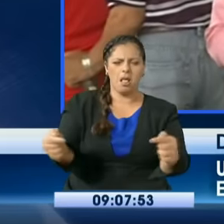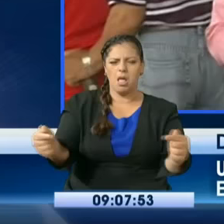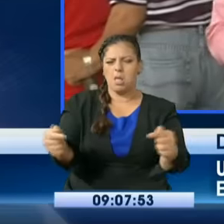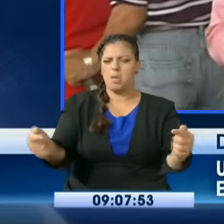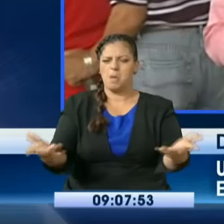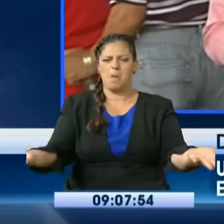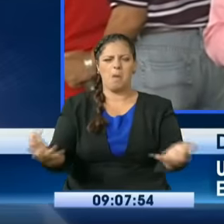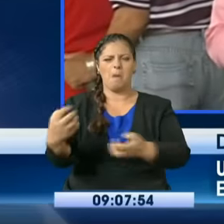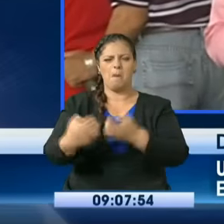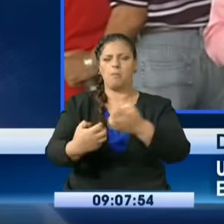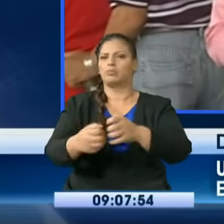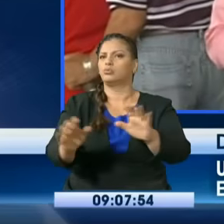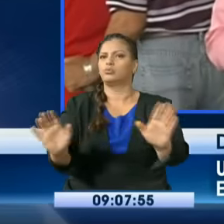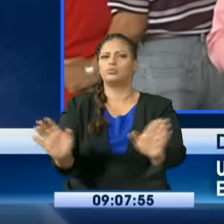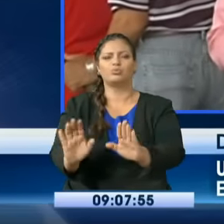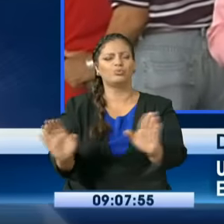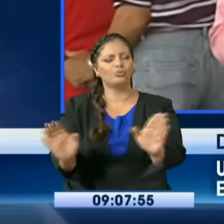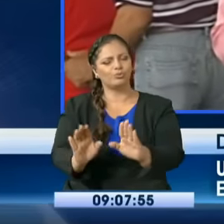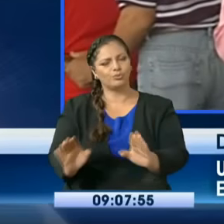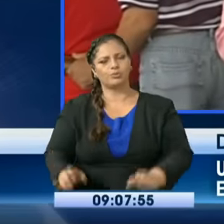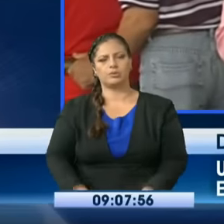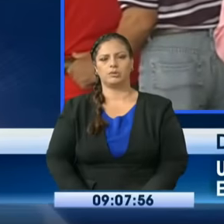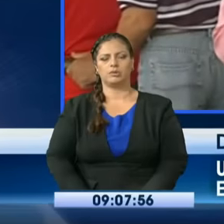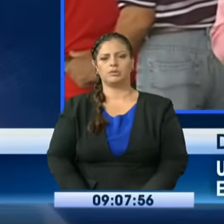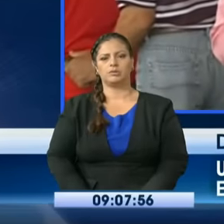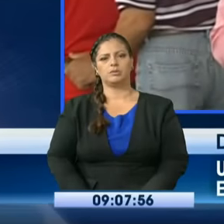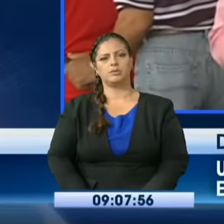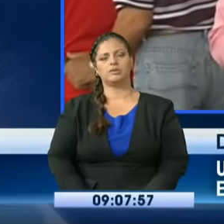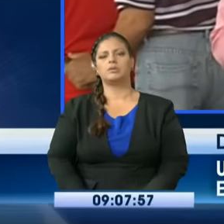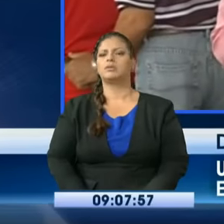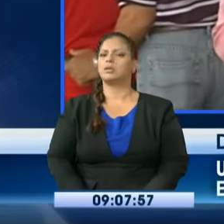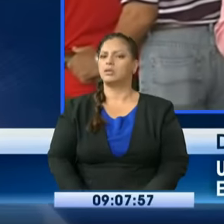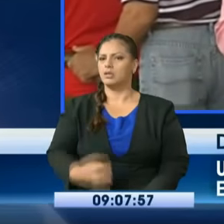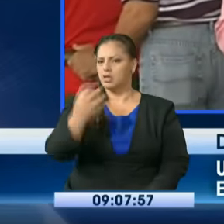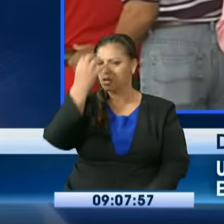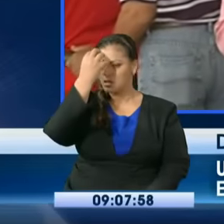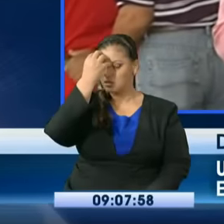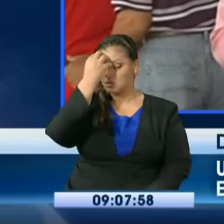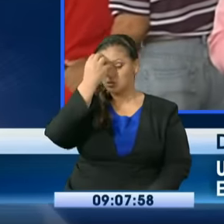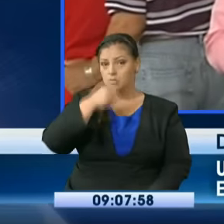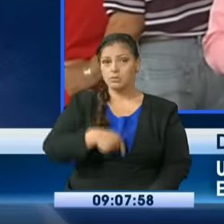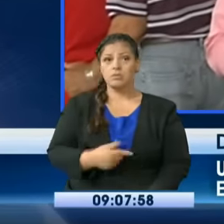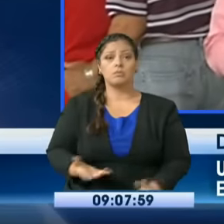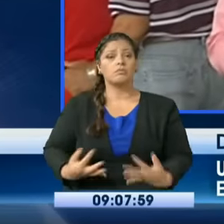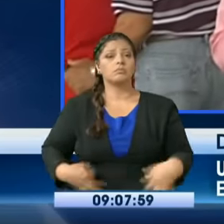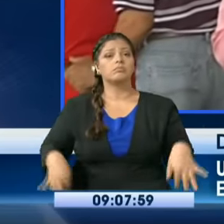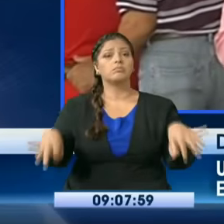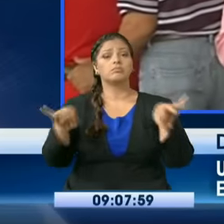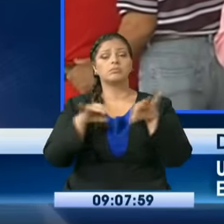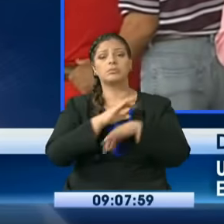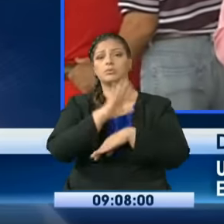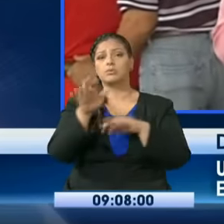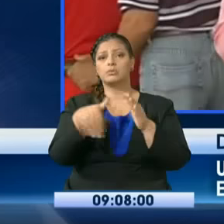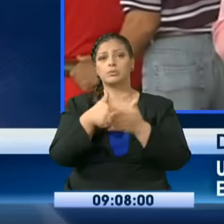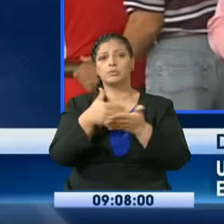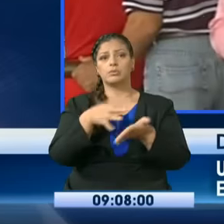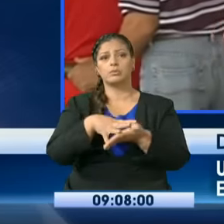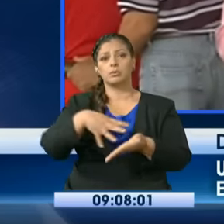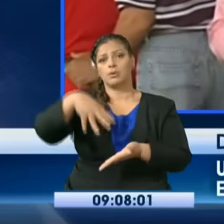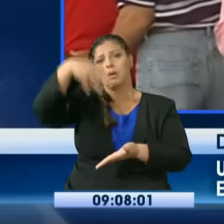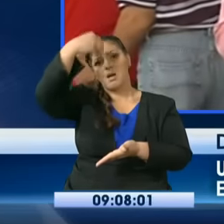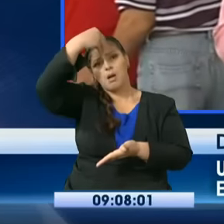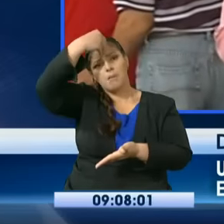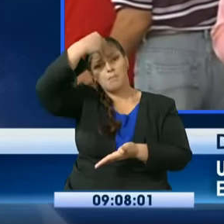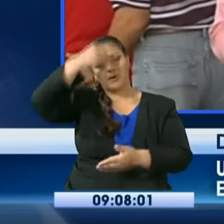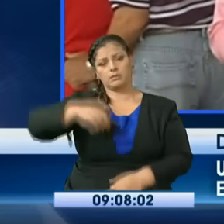descortés, peor todavía morboso y más aún si es delictivo. Así que nos compete a todos. No nos podemos convertir... ¡Hugo!